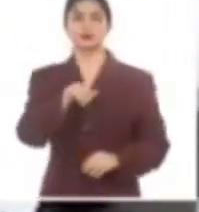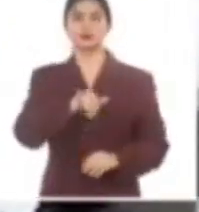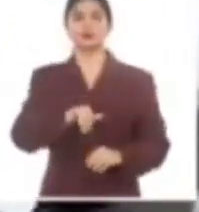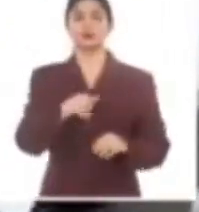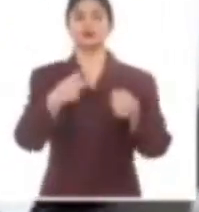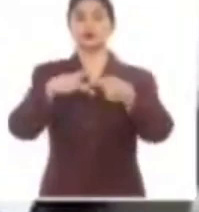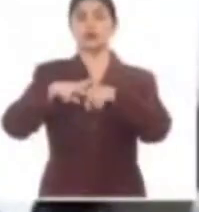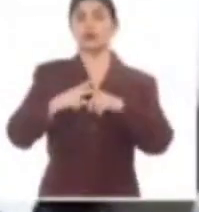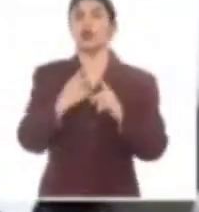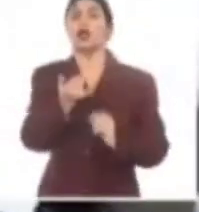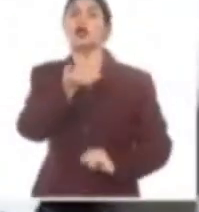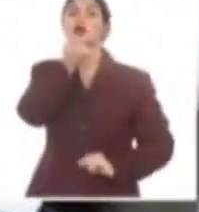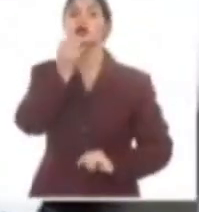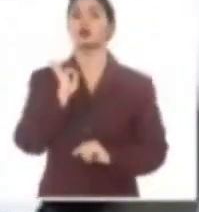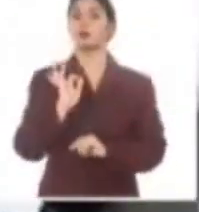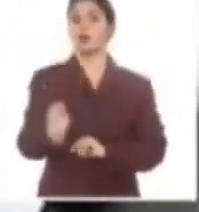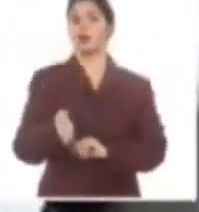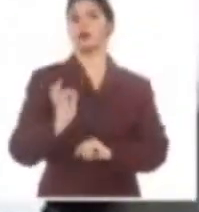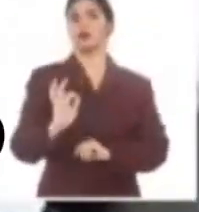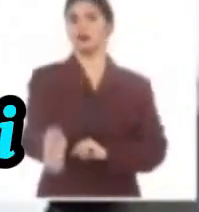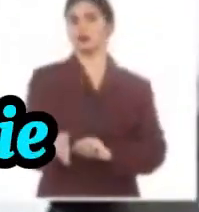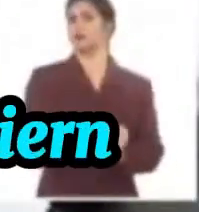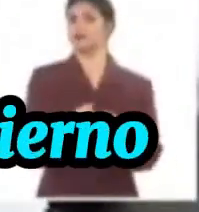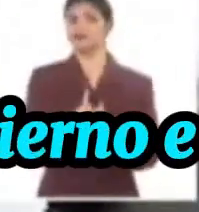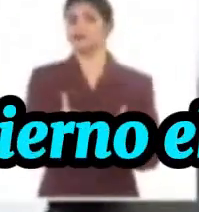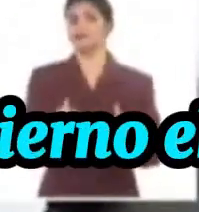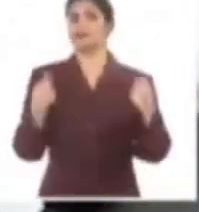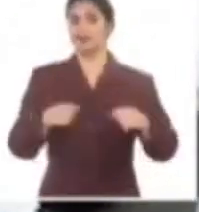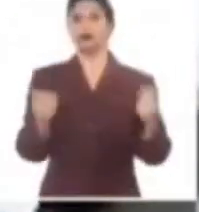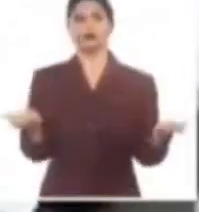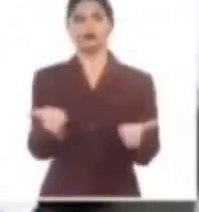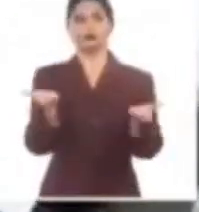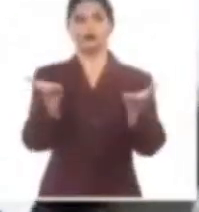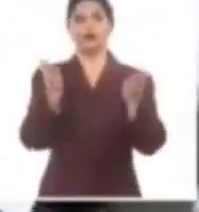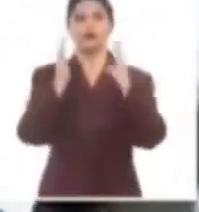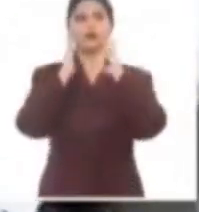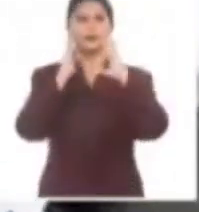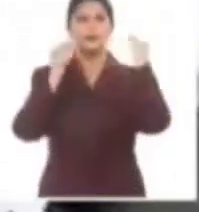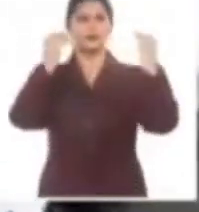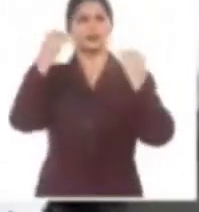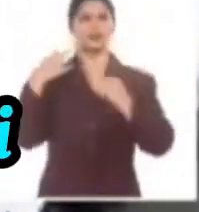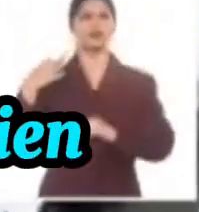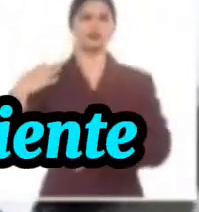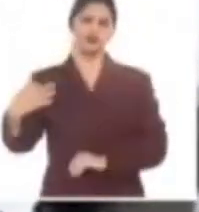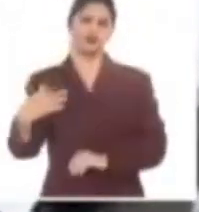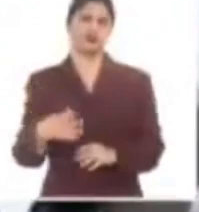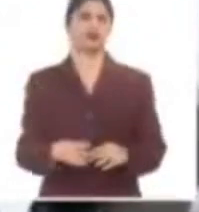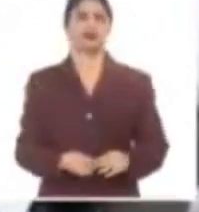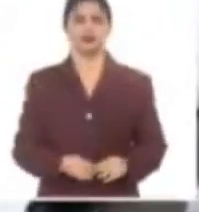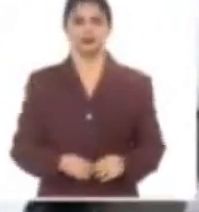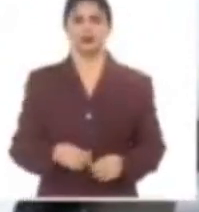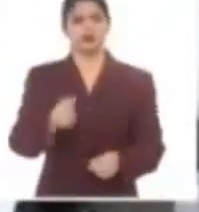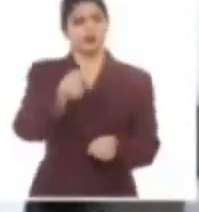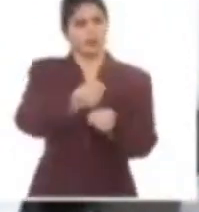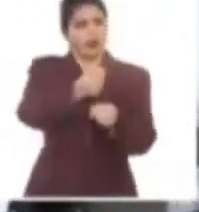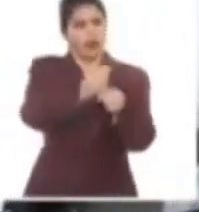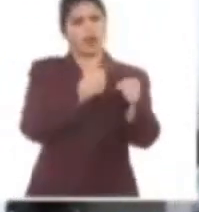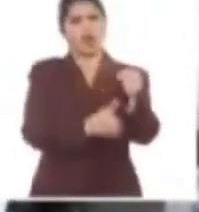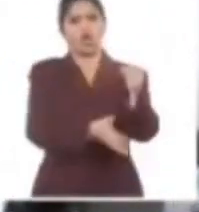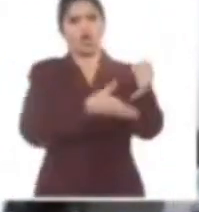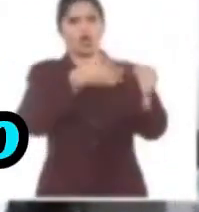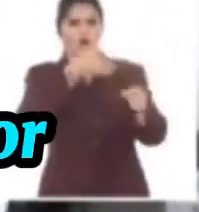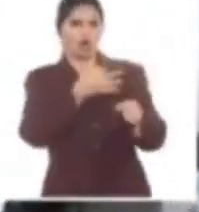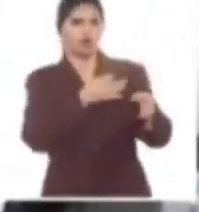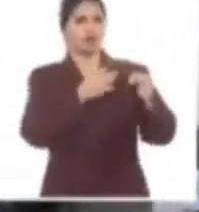distorsiones, tenemos que revisar las estructuras de gobierno, cosas que se pueden ser mucho más eficientes, que pudieran